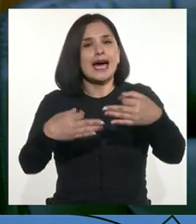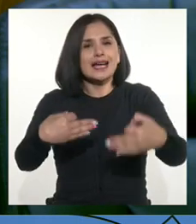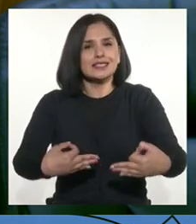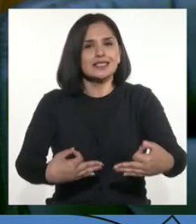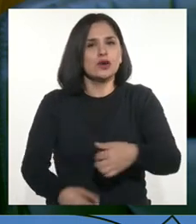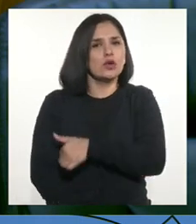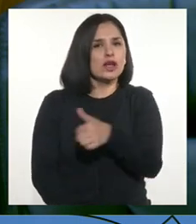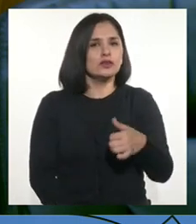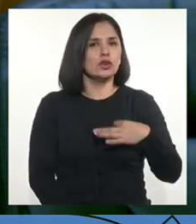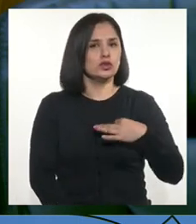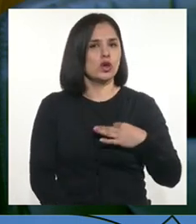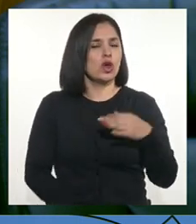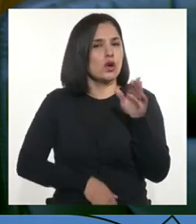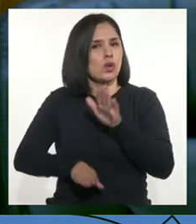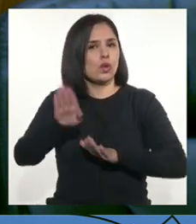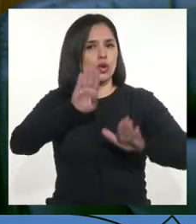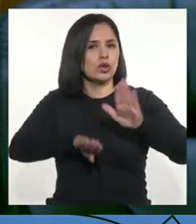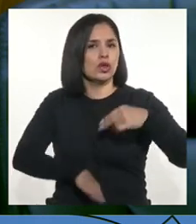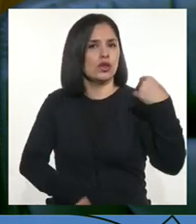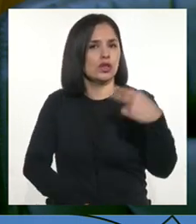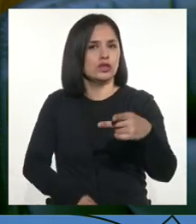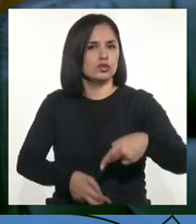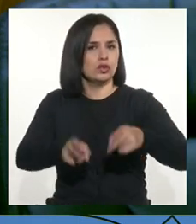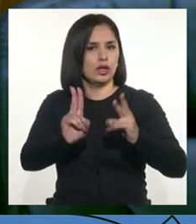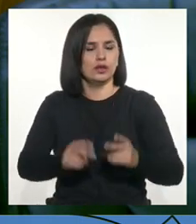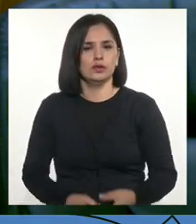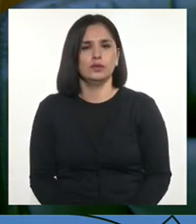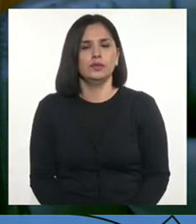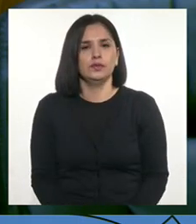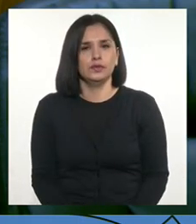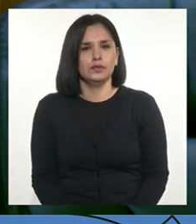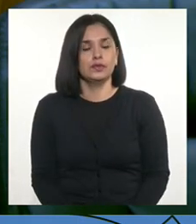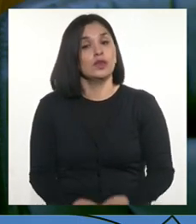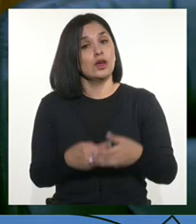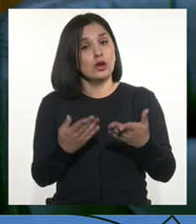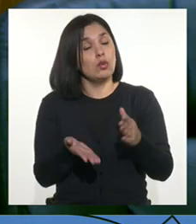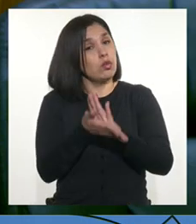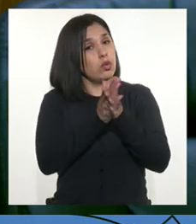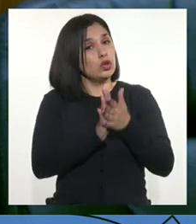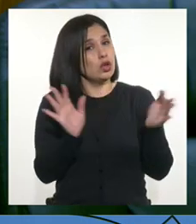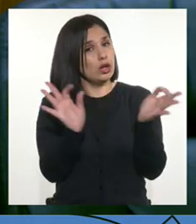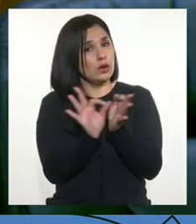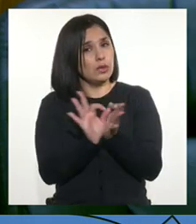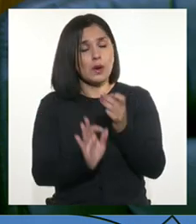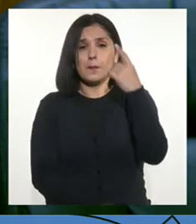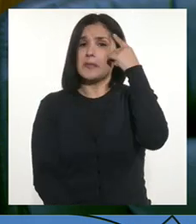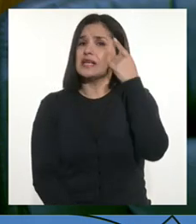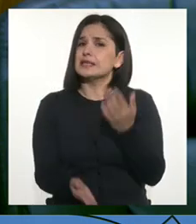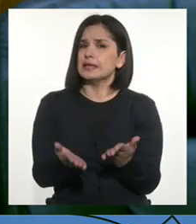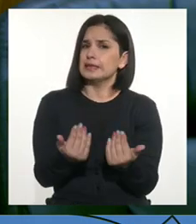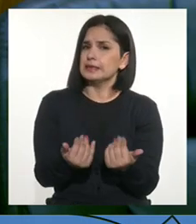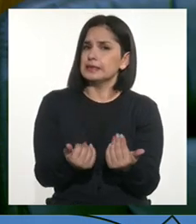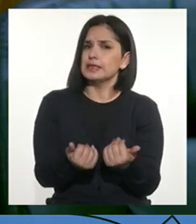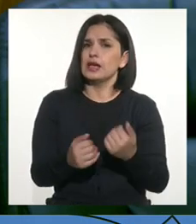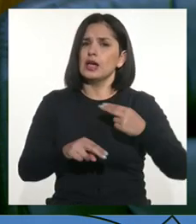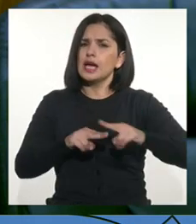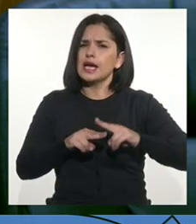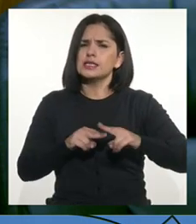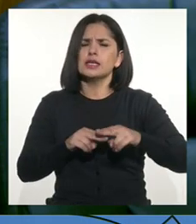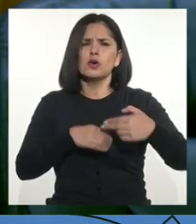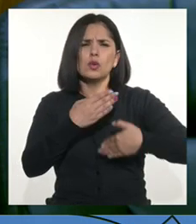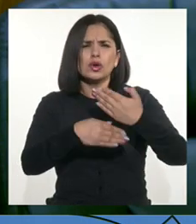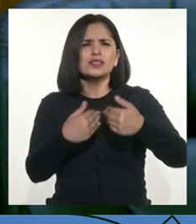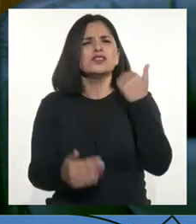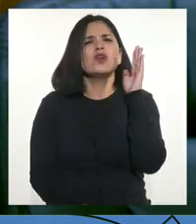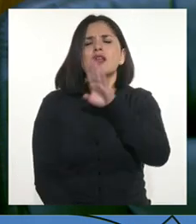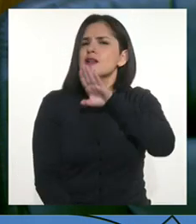los ciudadanos del recuerdo de sus legítimos derechos por lo dicho estima que es necesario del inicio un proceso de depuración